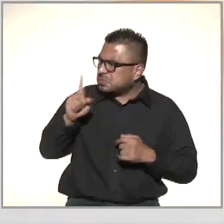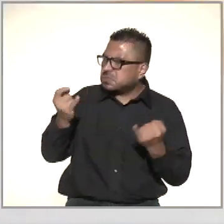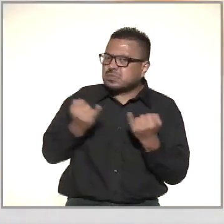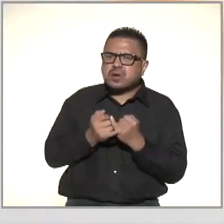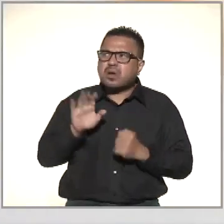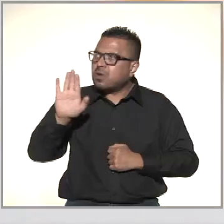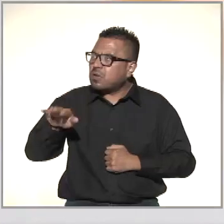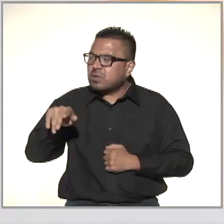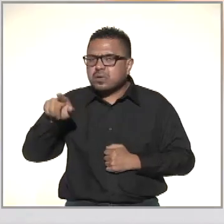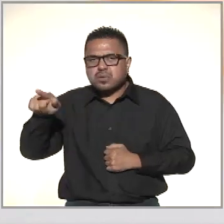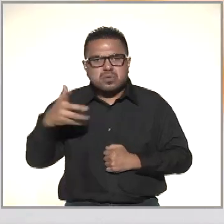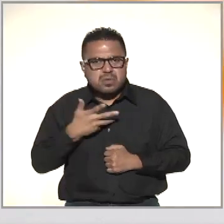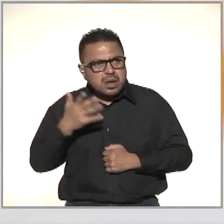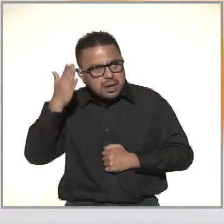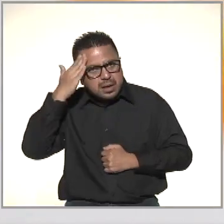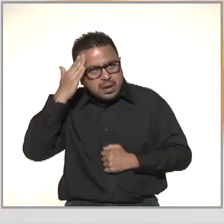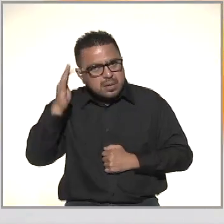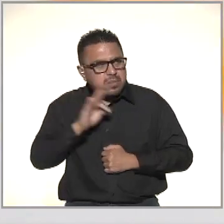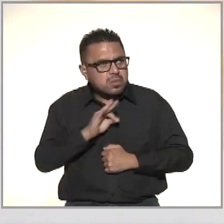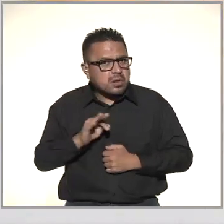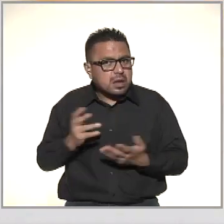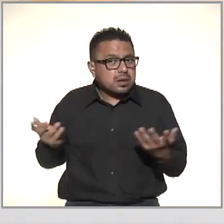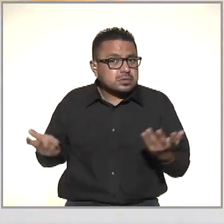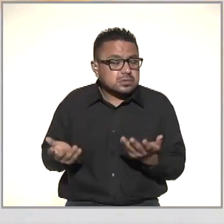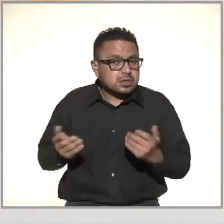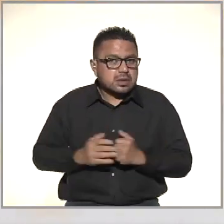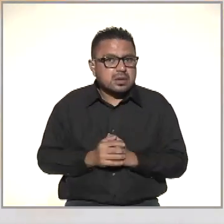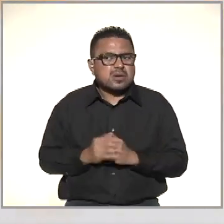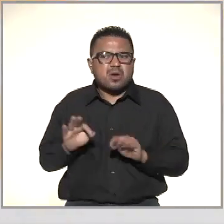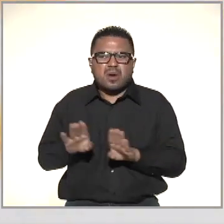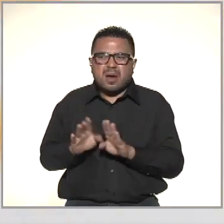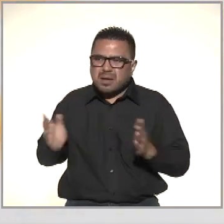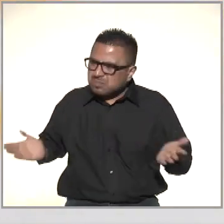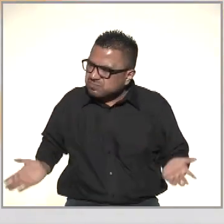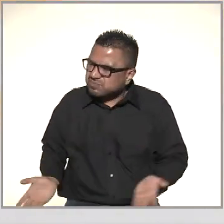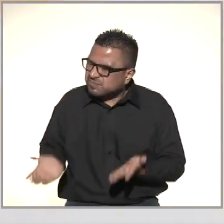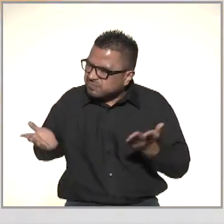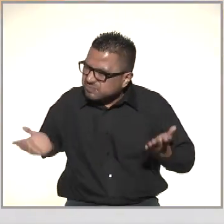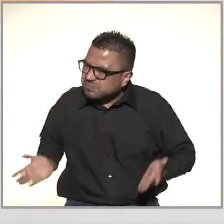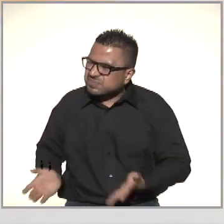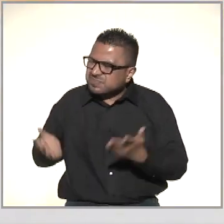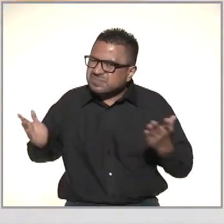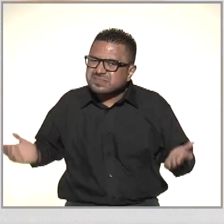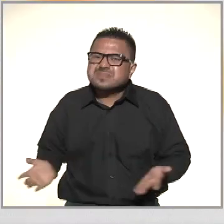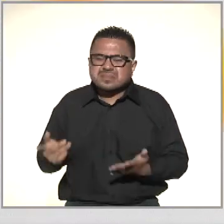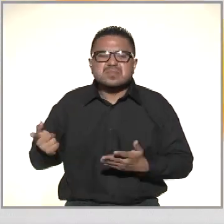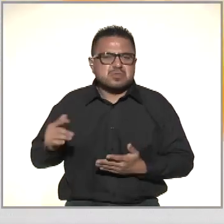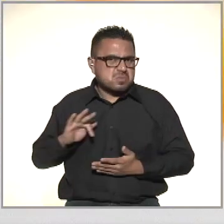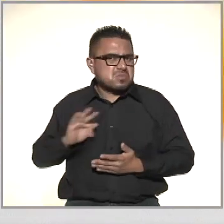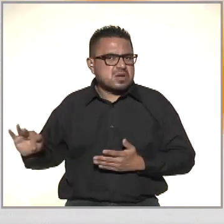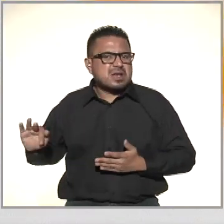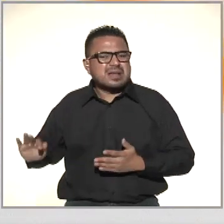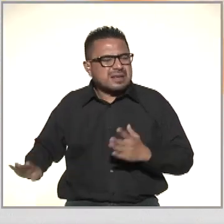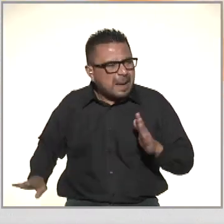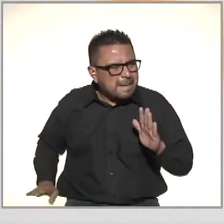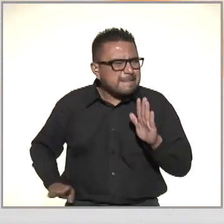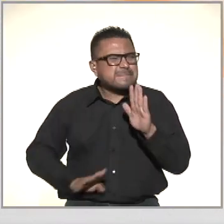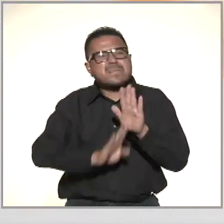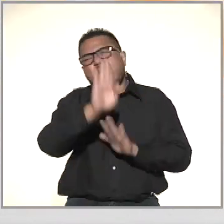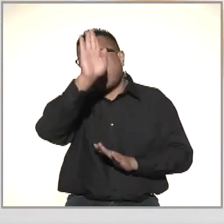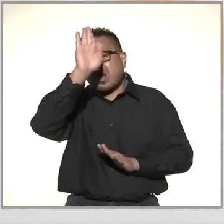oye, pues que no tienes la capacidad para poder hacerlo, y como este empuje para poderlos llevar más bien a romper